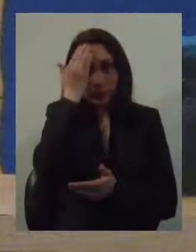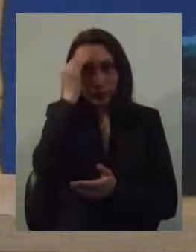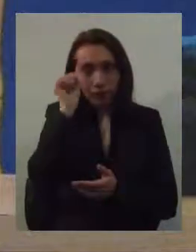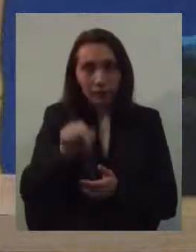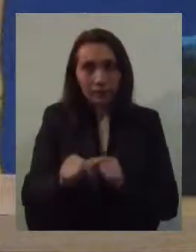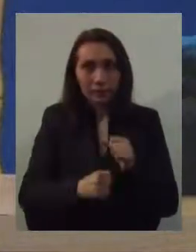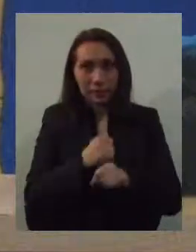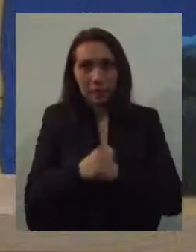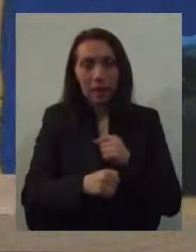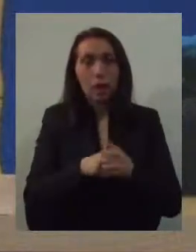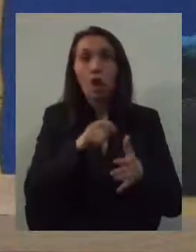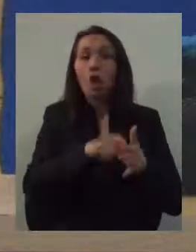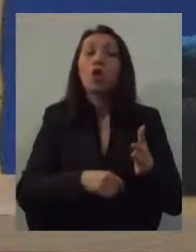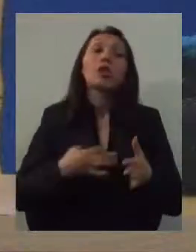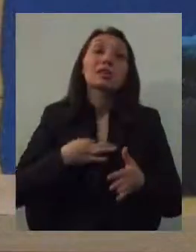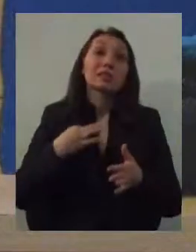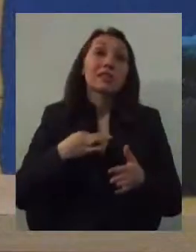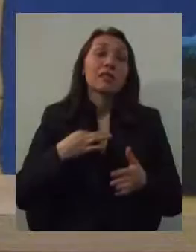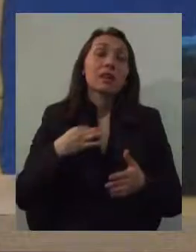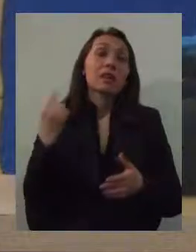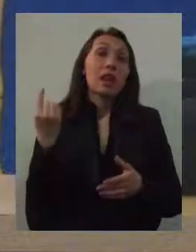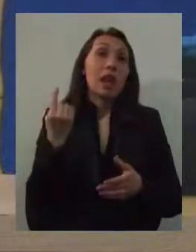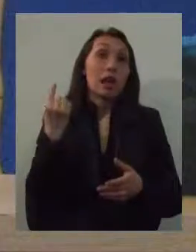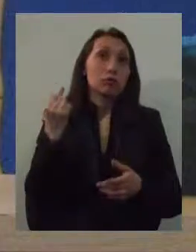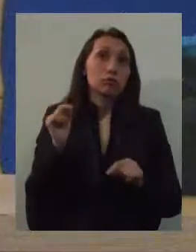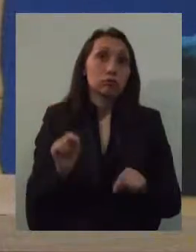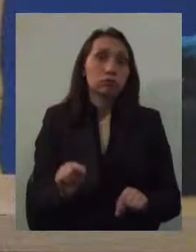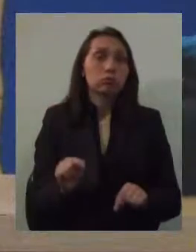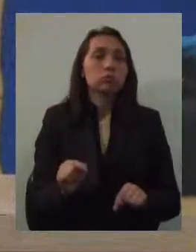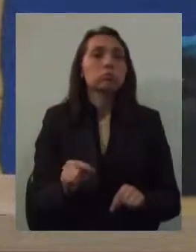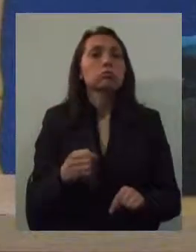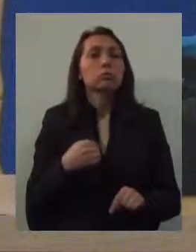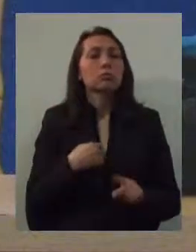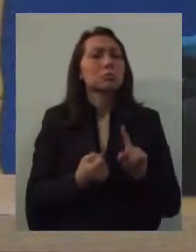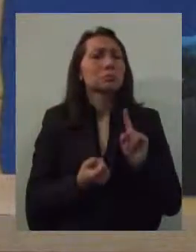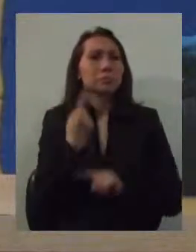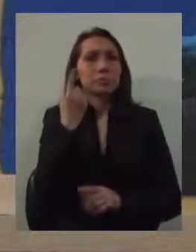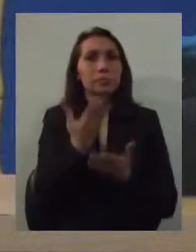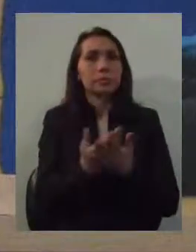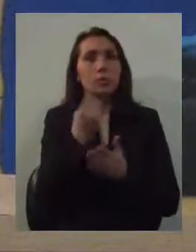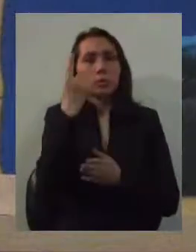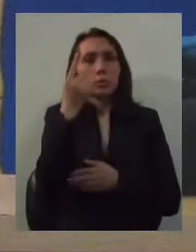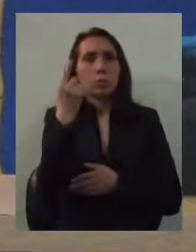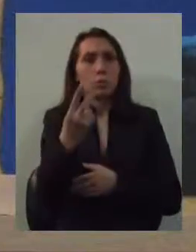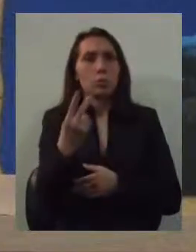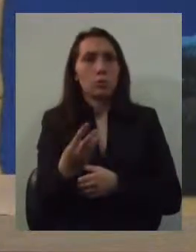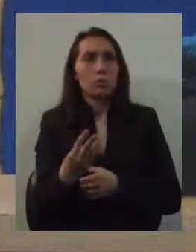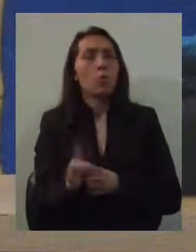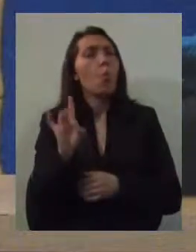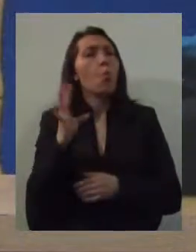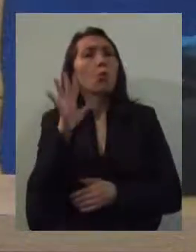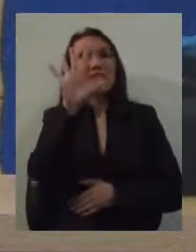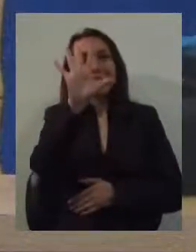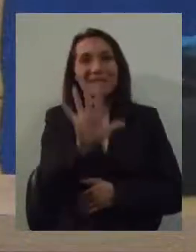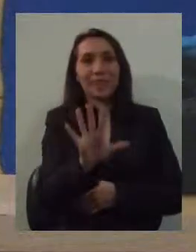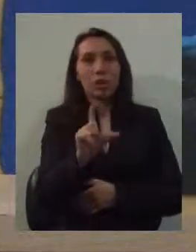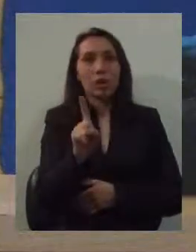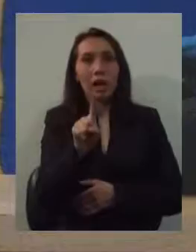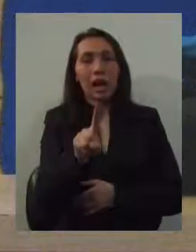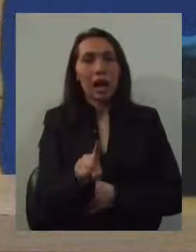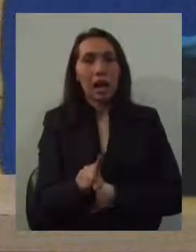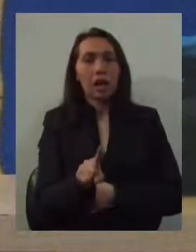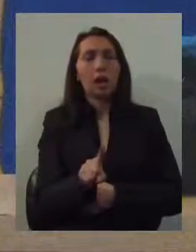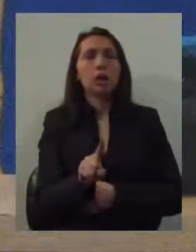año, en el Código Civil y Comercial de la Nación, por primera vez, se han enumerado los únicos 5 casos de